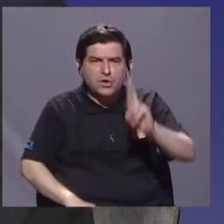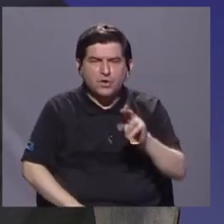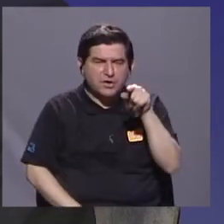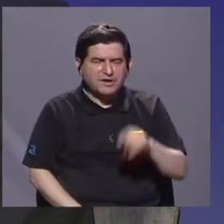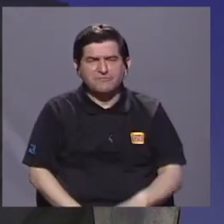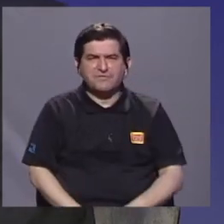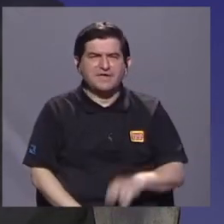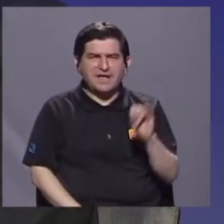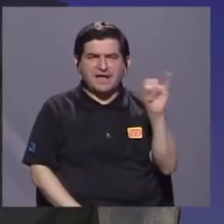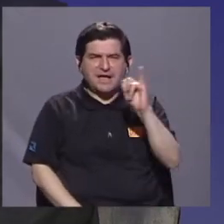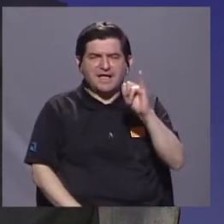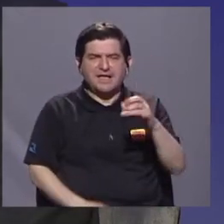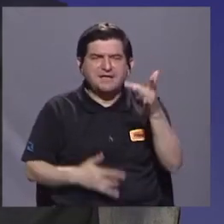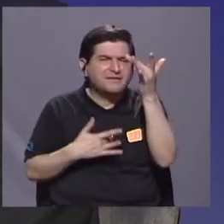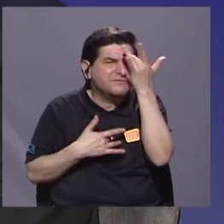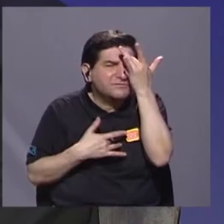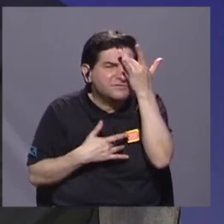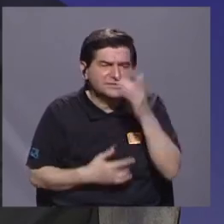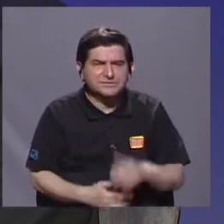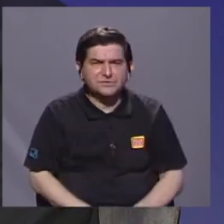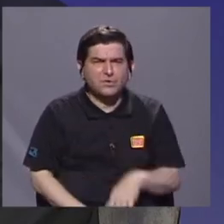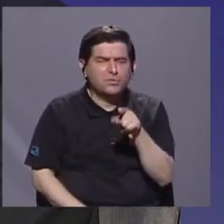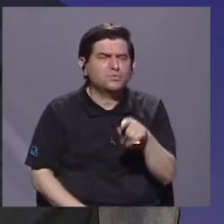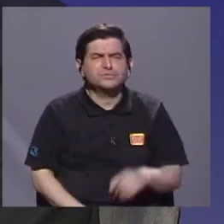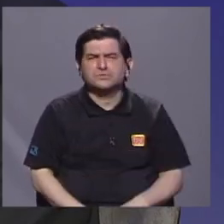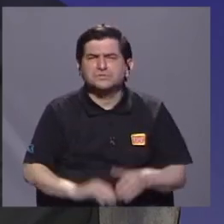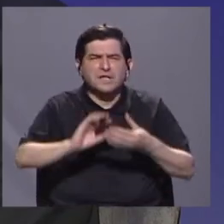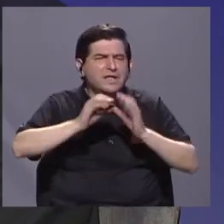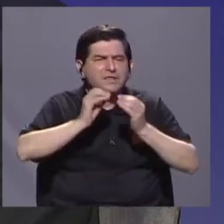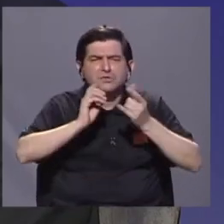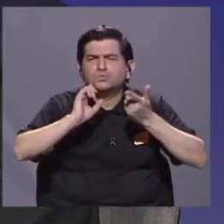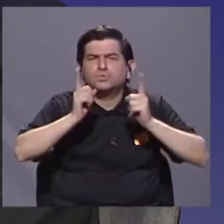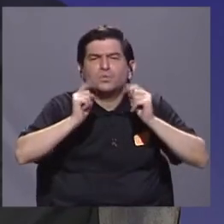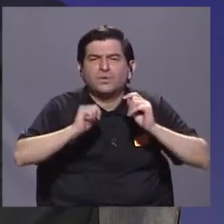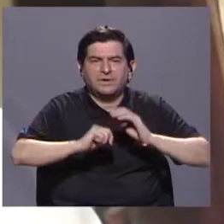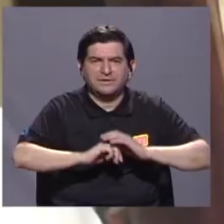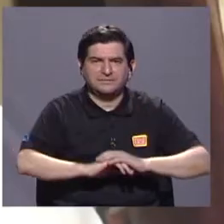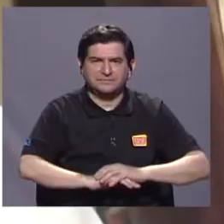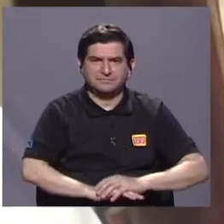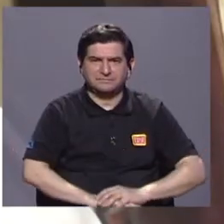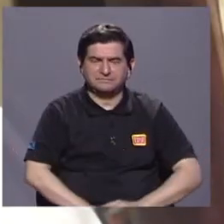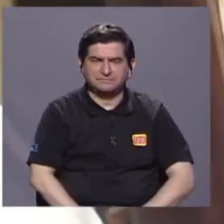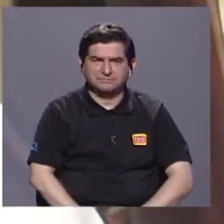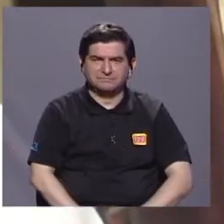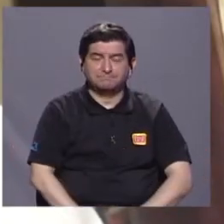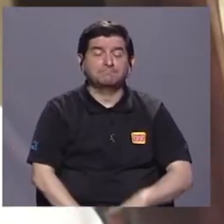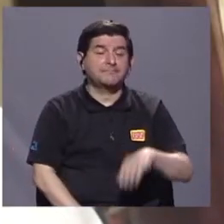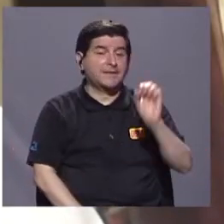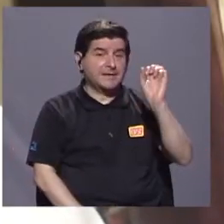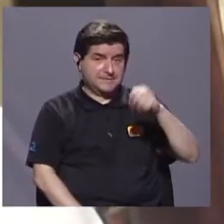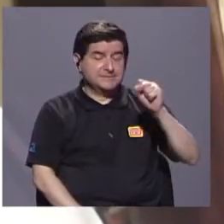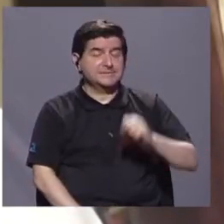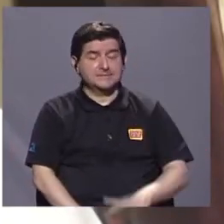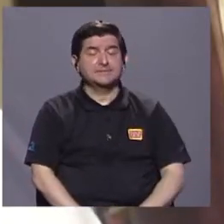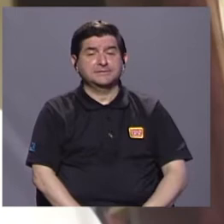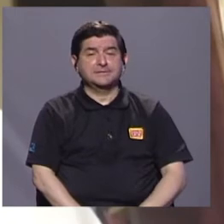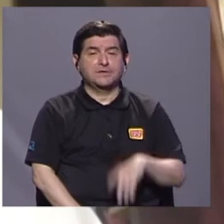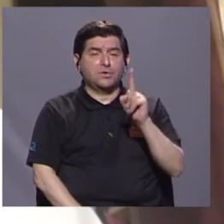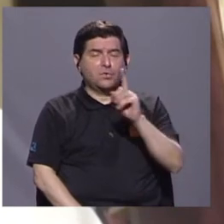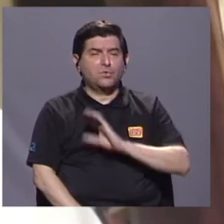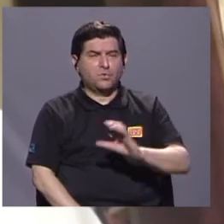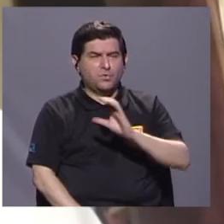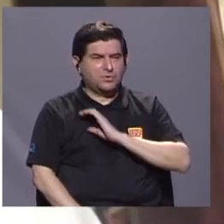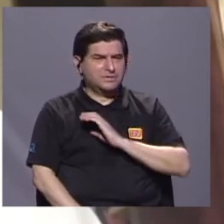esta infección de la enfermedad? ¿Qué datos tienen ustedes al respecto, Agustín? Sí, efectivamente hay un comportamiento